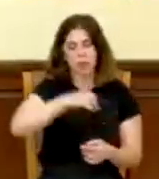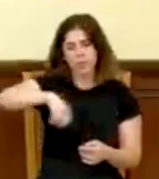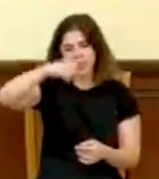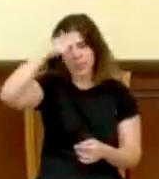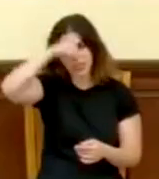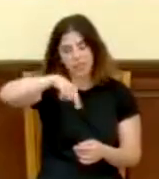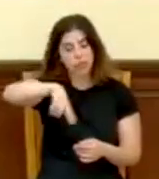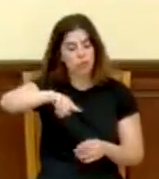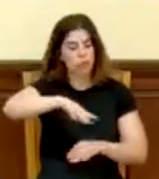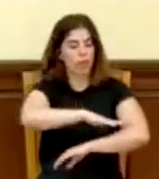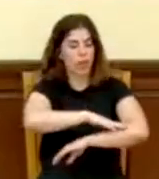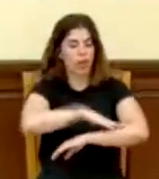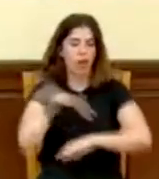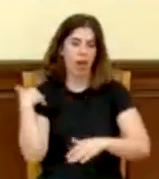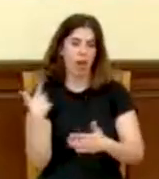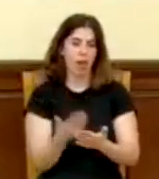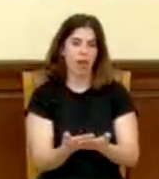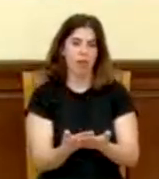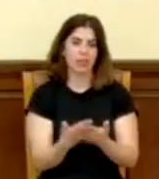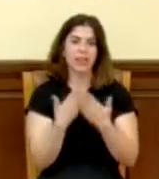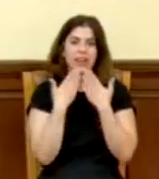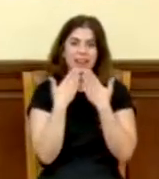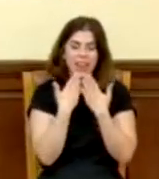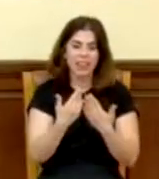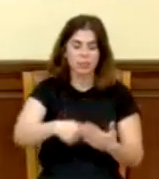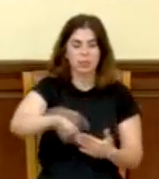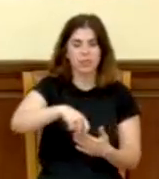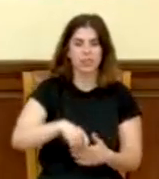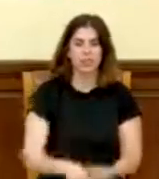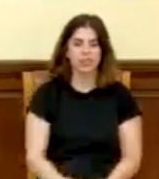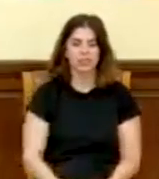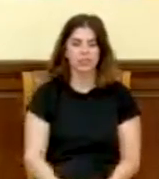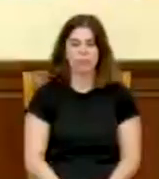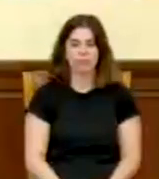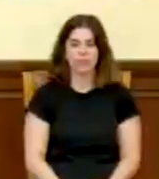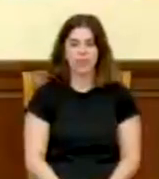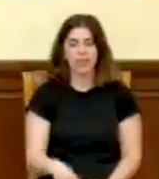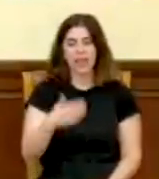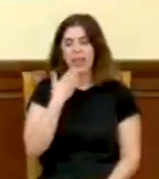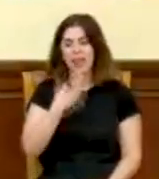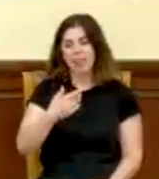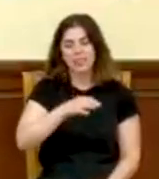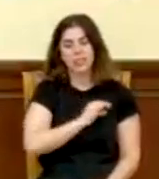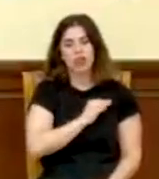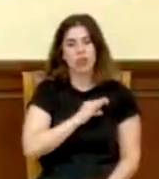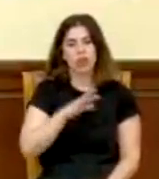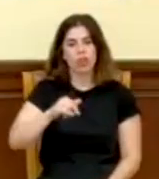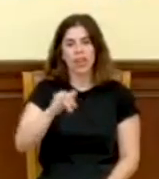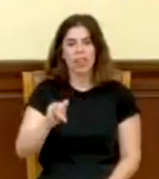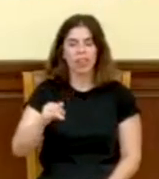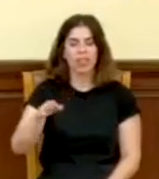nosotros gobernamos y ustedes no. Gracias, señor presidente. Muchas gracias, señor Rodríguez Rivera. Pues